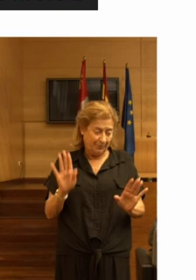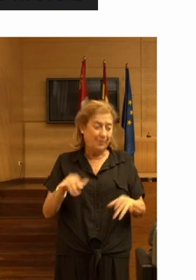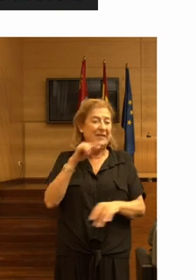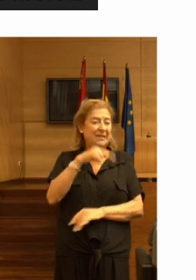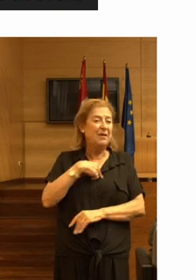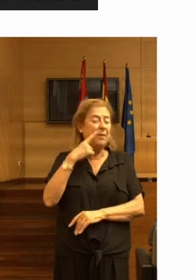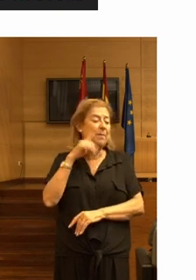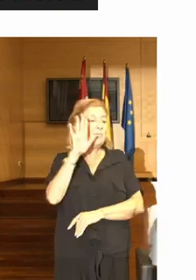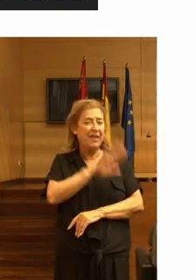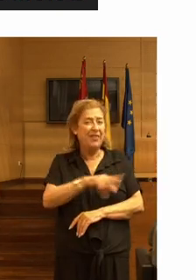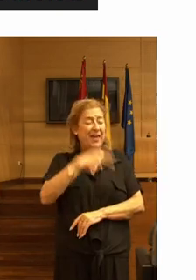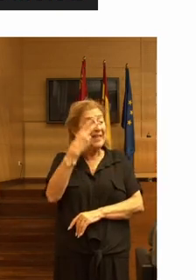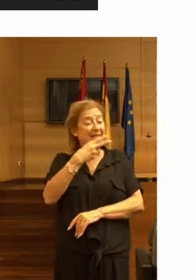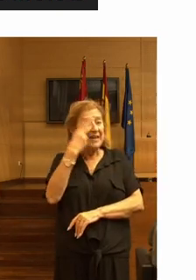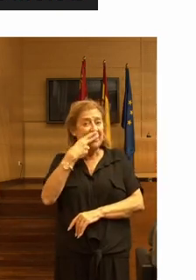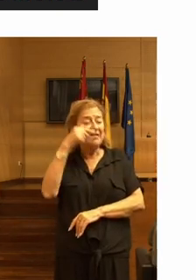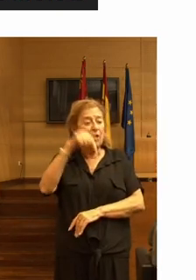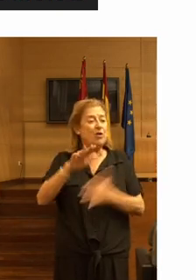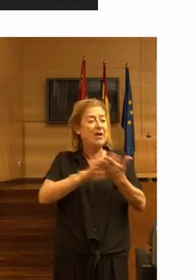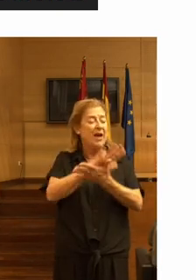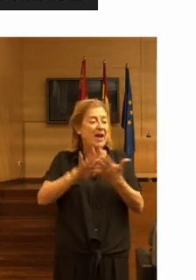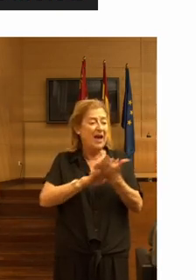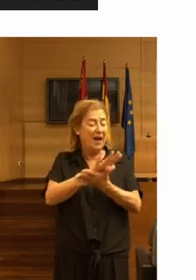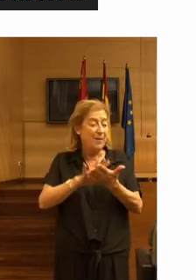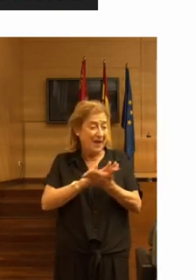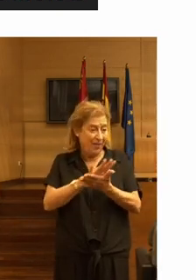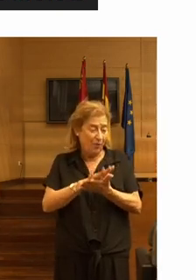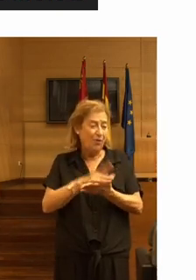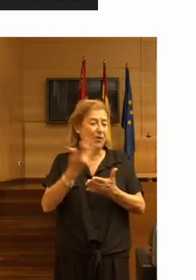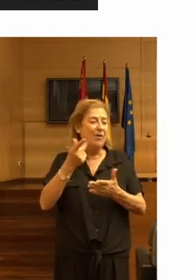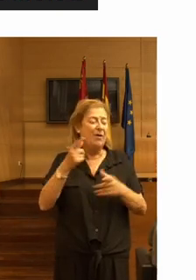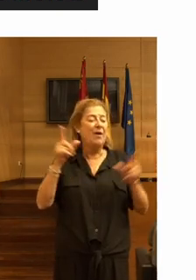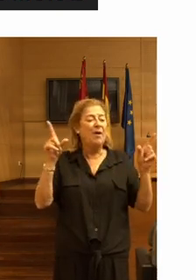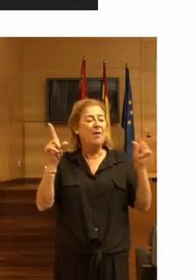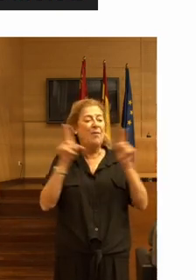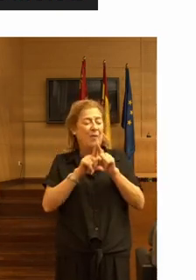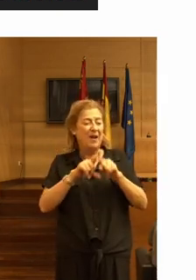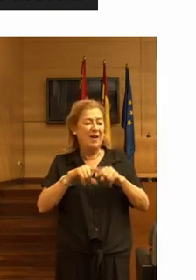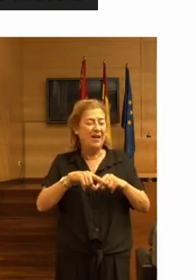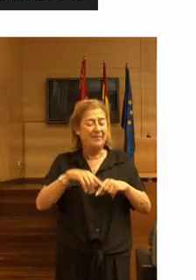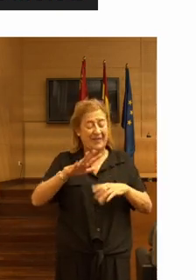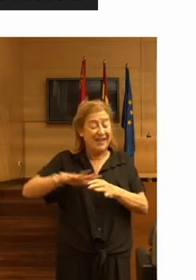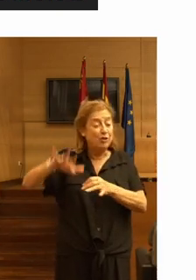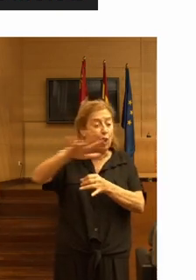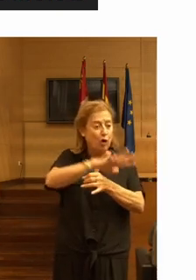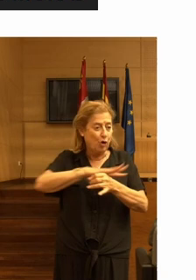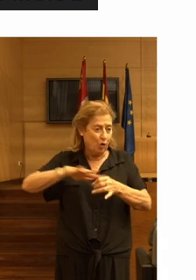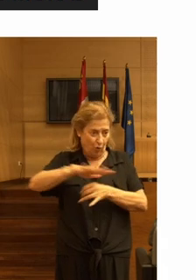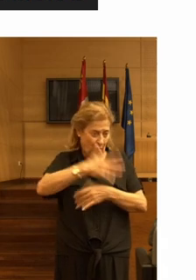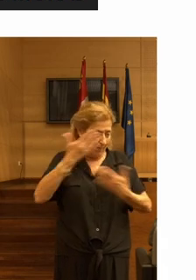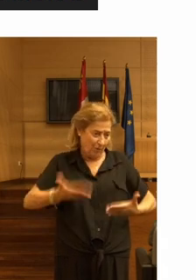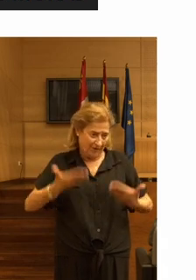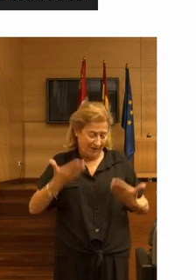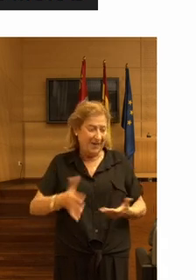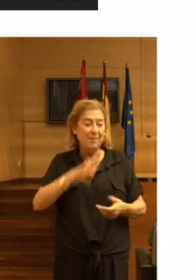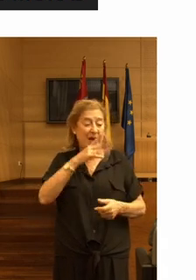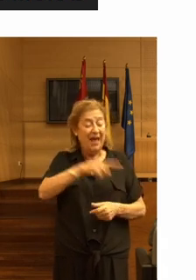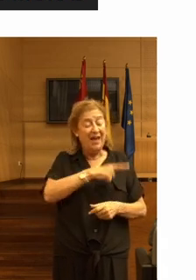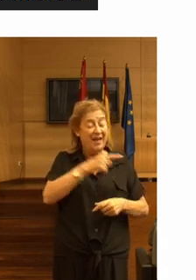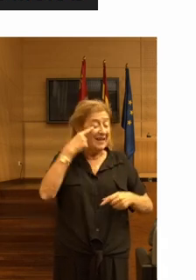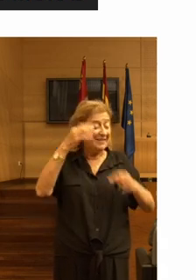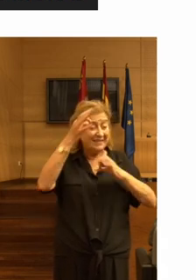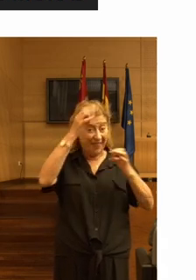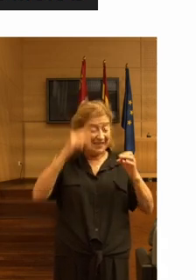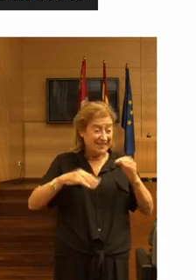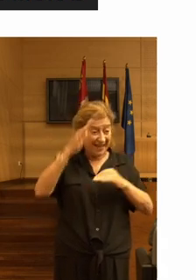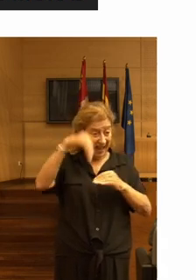Esto me parecía interesante también, hoy se ha hablado, creo que ha sido Becker, del entorno, ¿no? Qué importante es el entorno. Aquí para sacar esta estadística